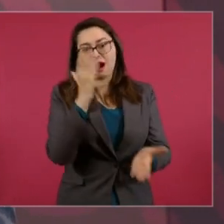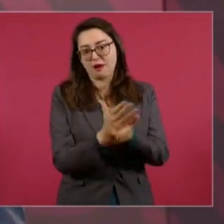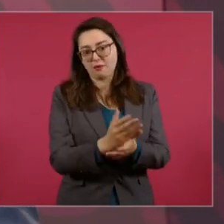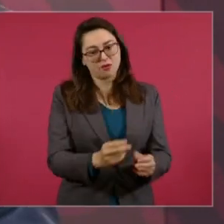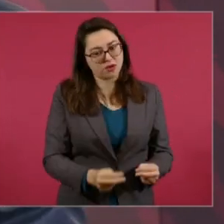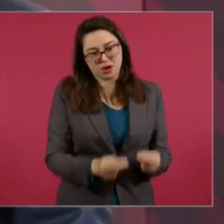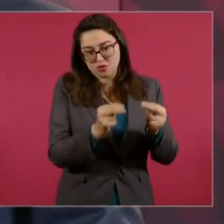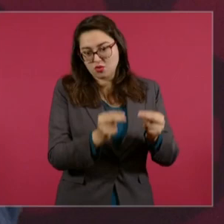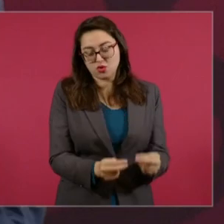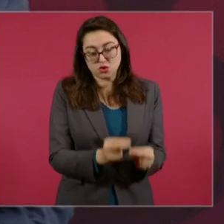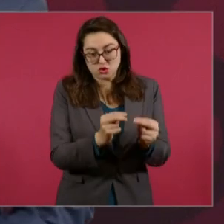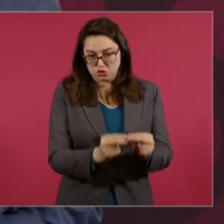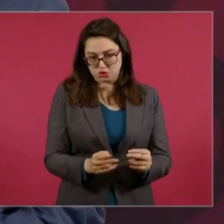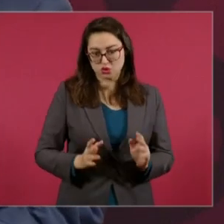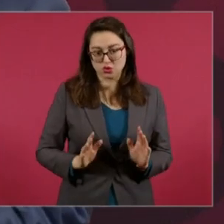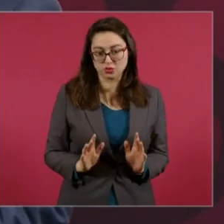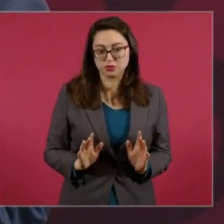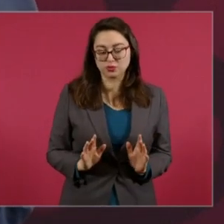Que no es